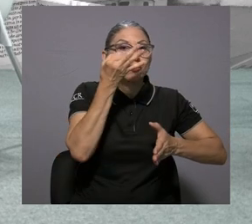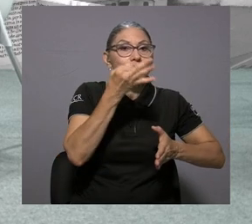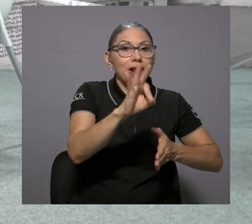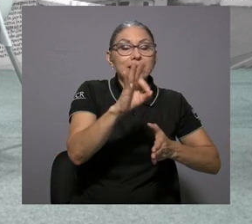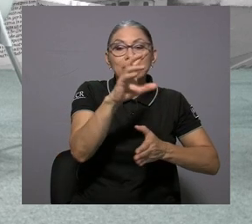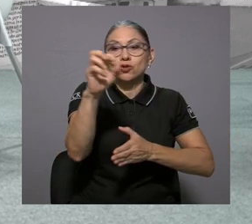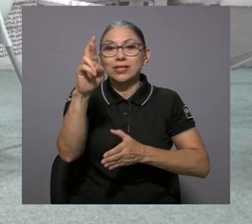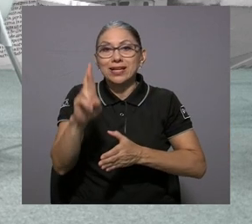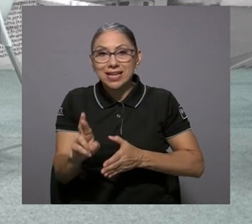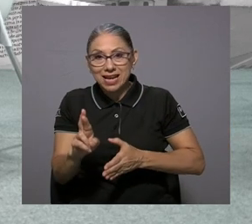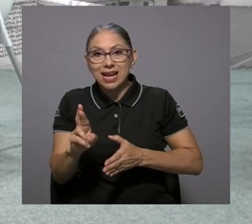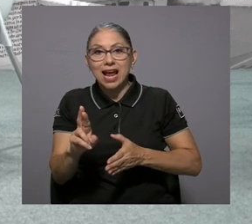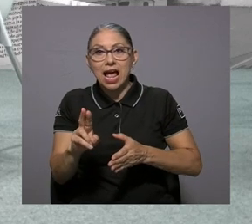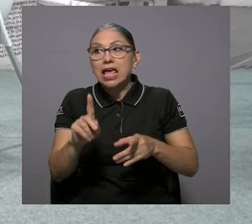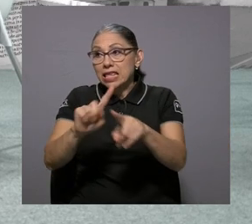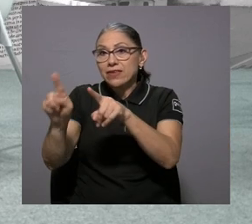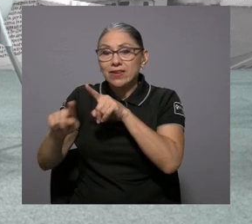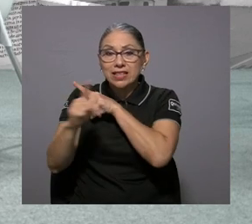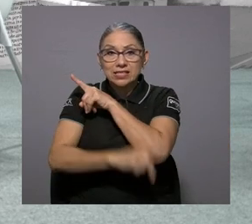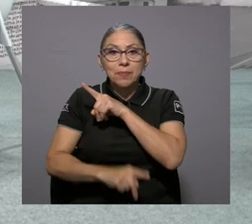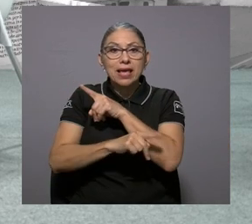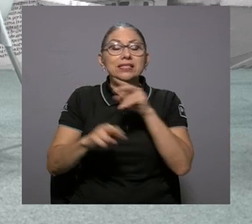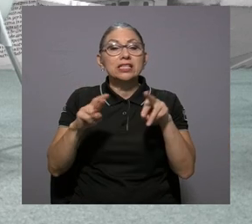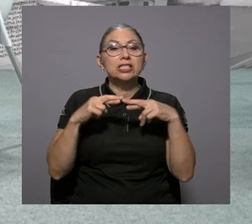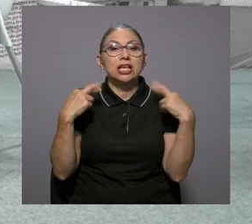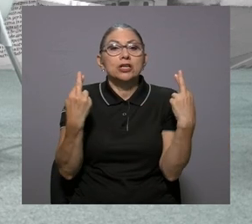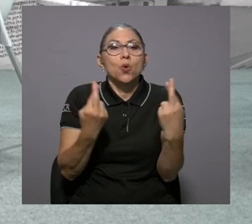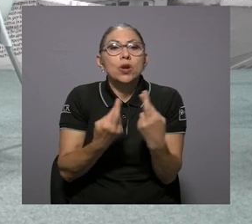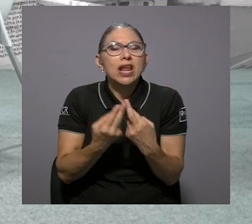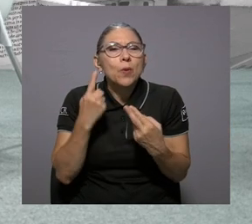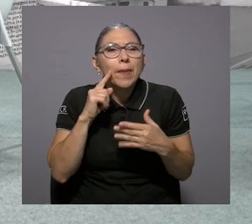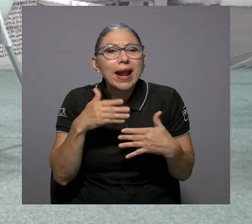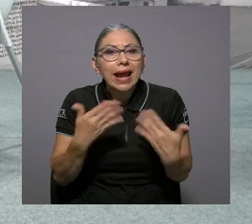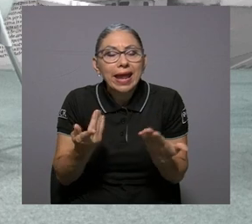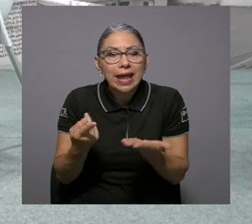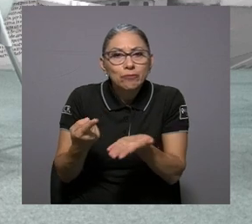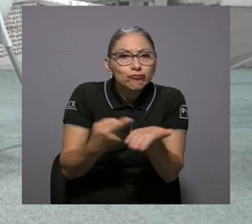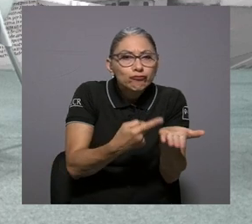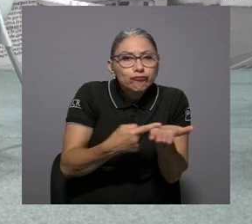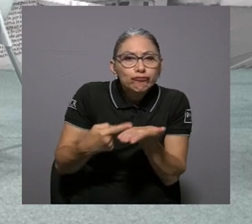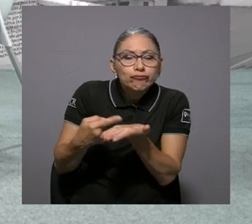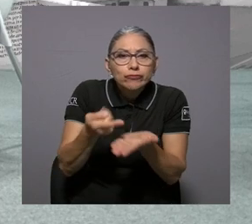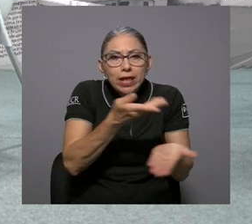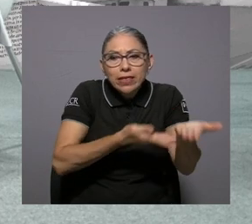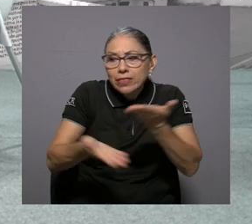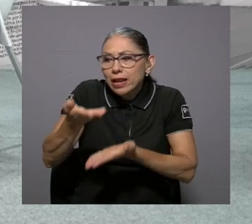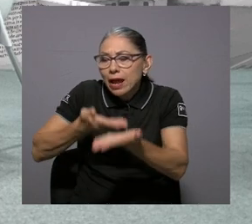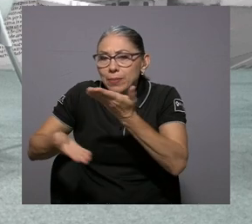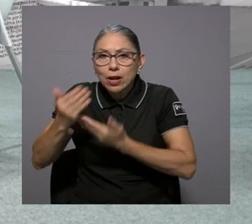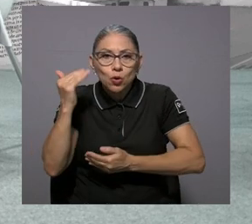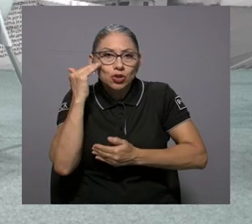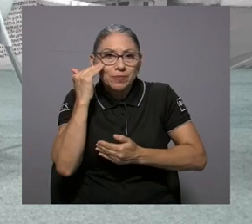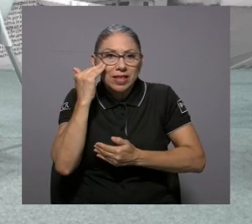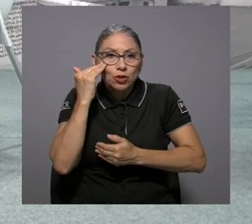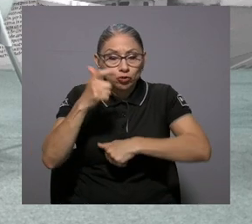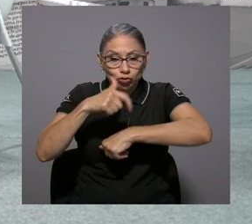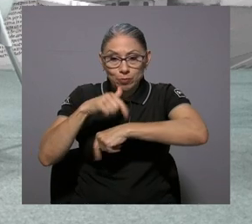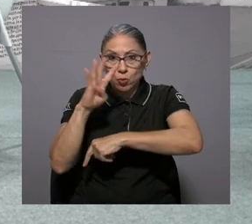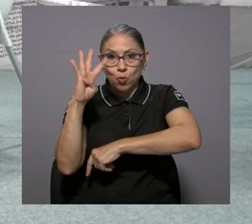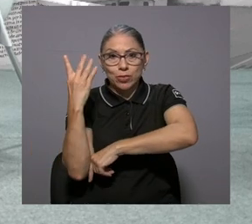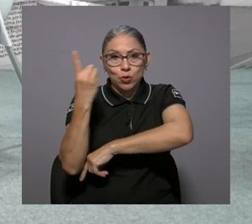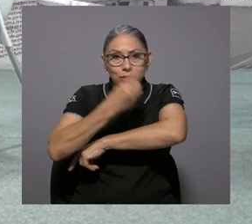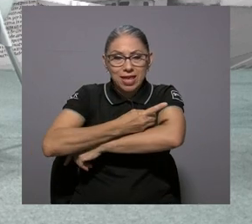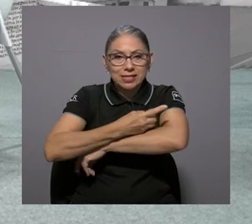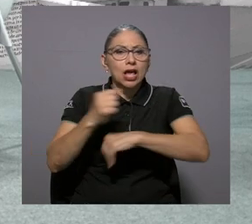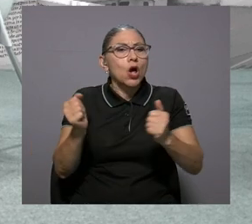se reunieron para intercambiar conocimientos durante estos 4 días con la idea de